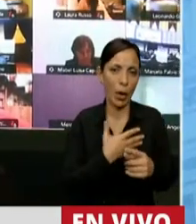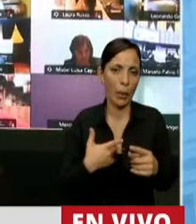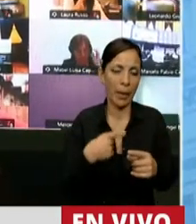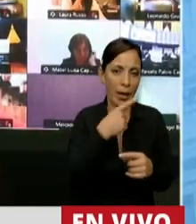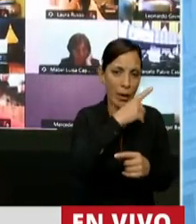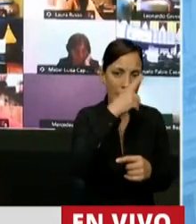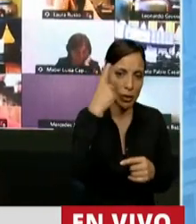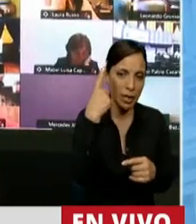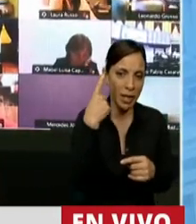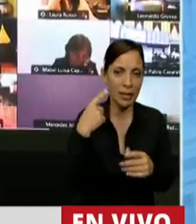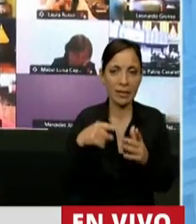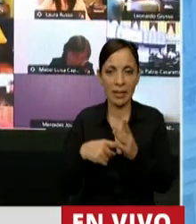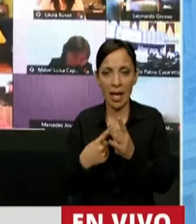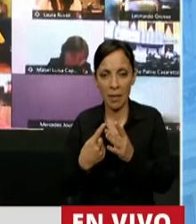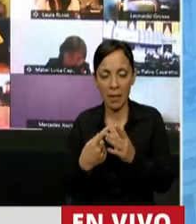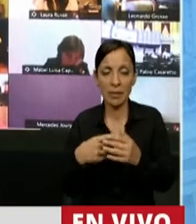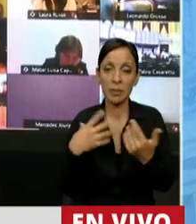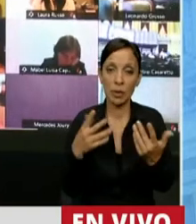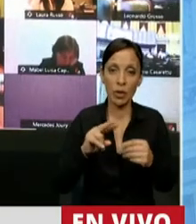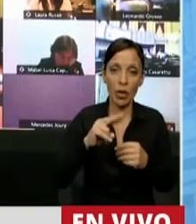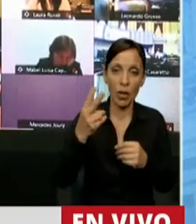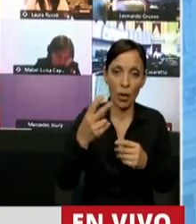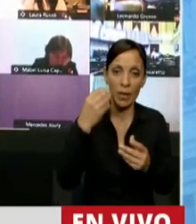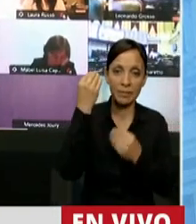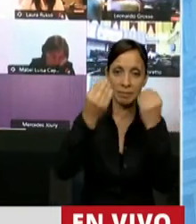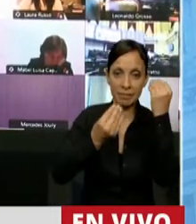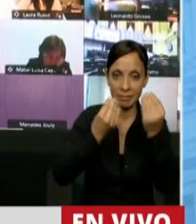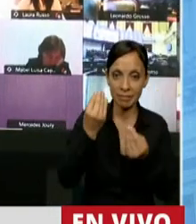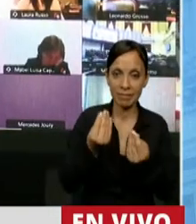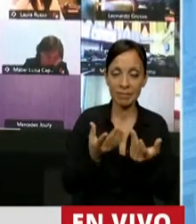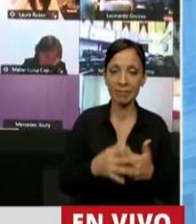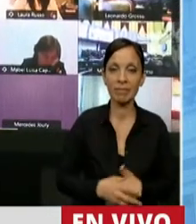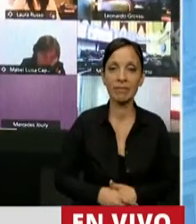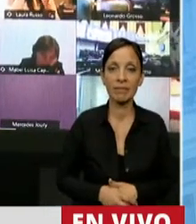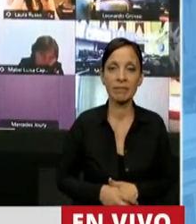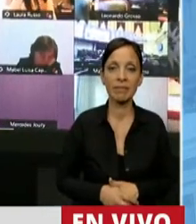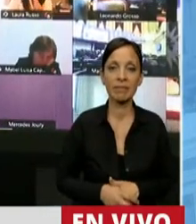gobierno nacional. Por eso es doblemente preocupante, señor presidente.